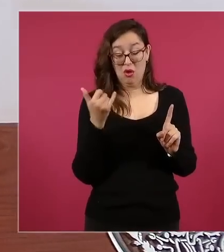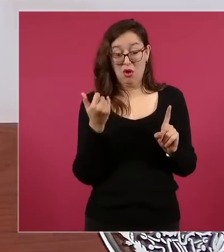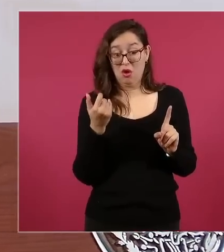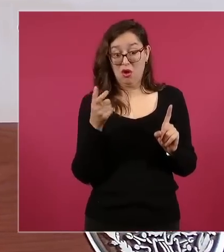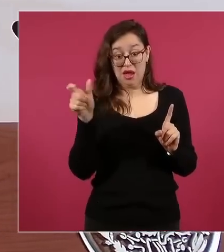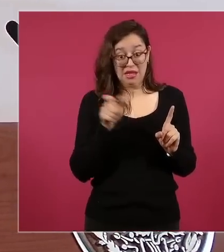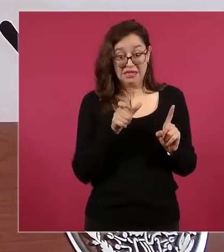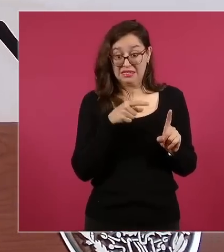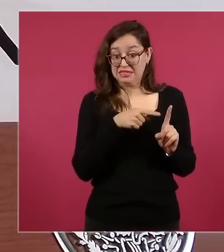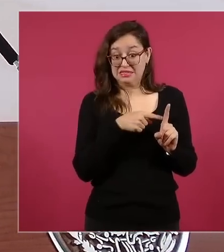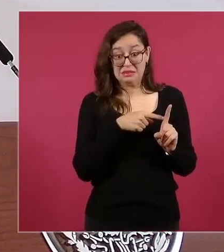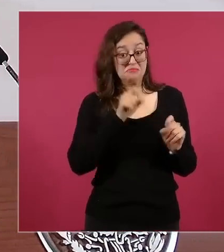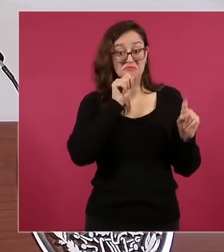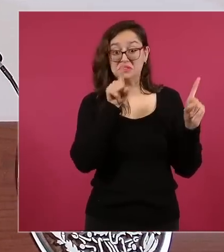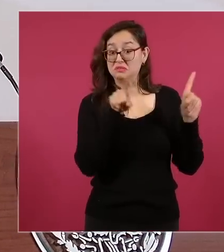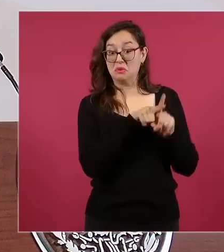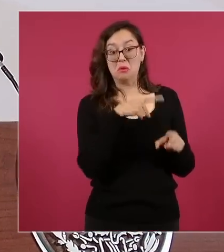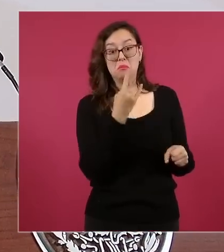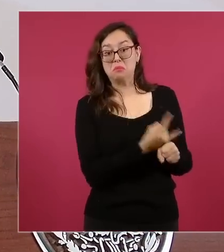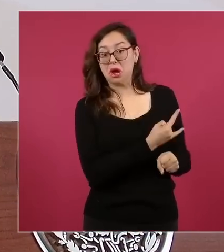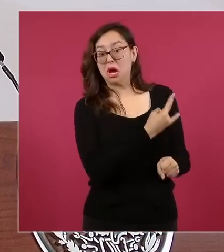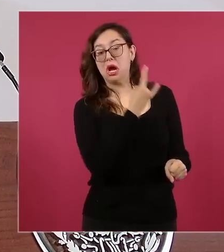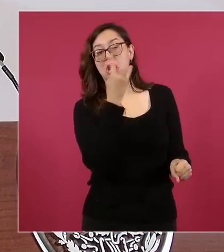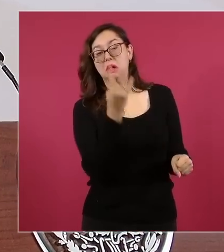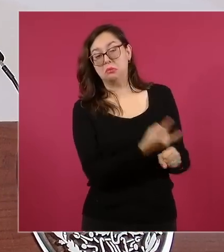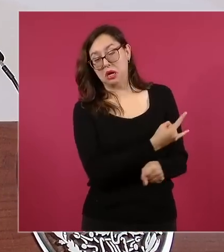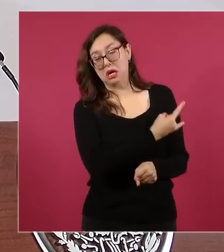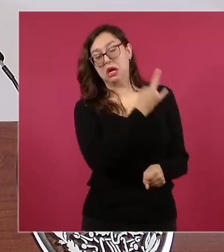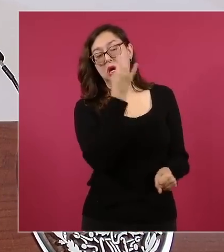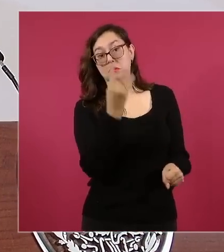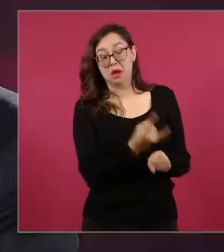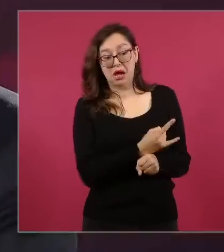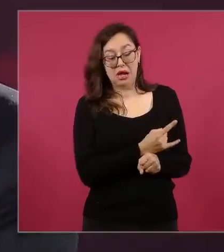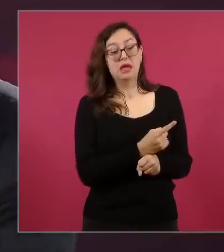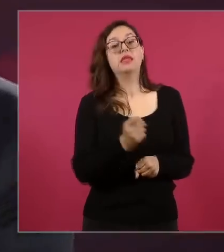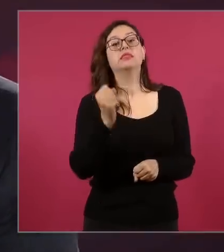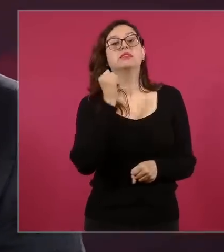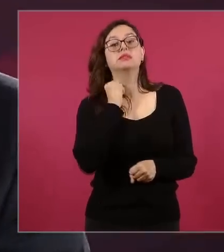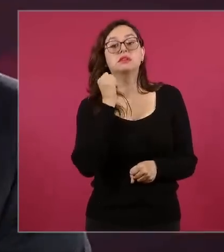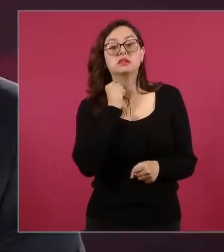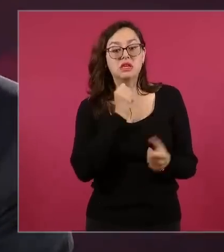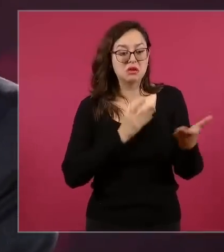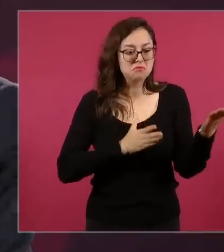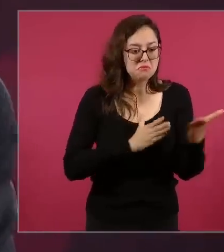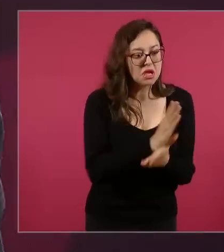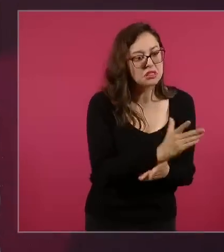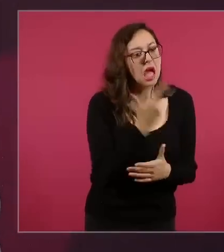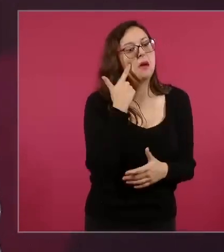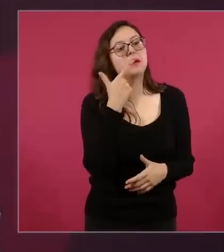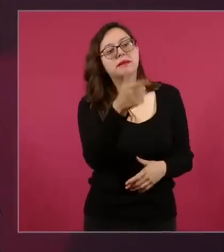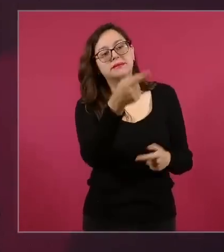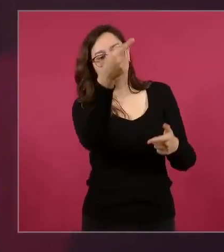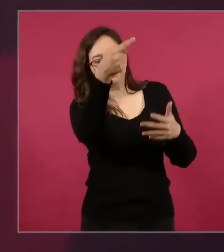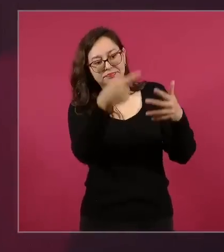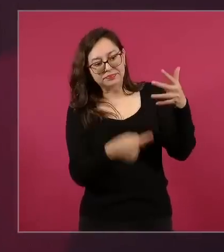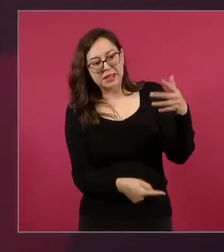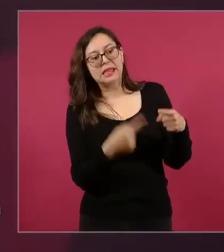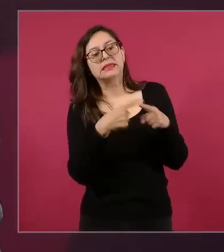también participa en esto, o sea, y pasa lista